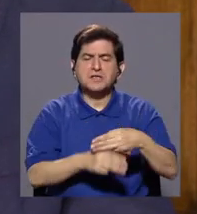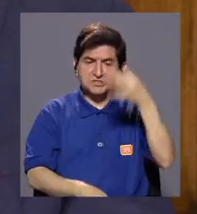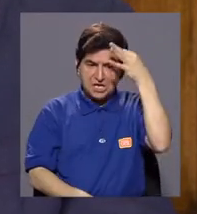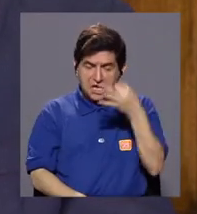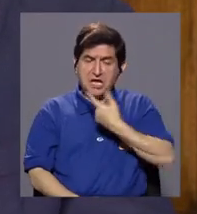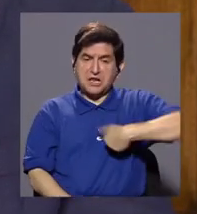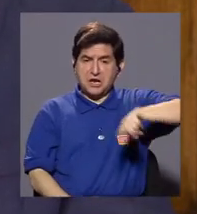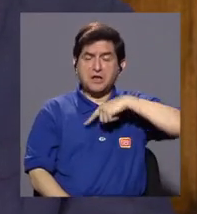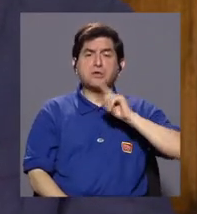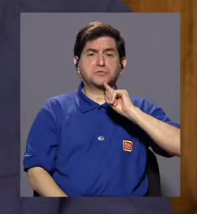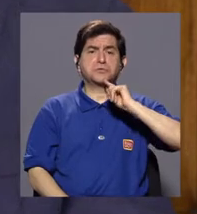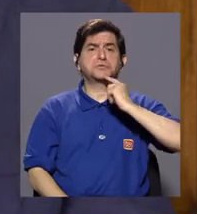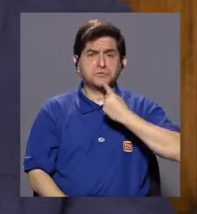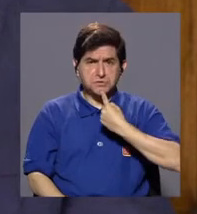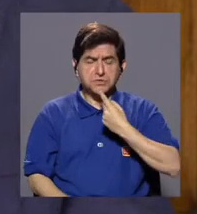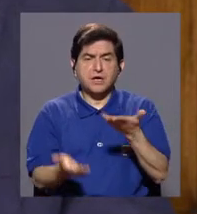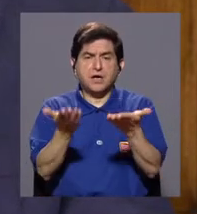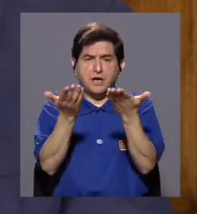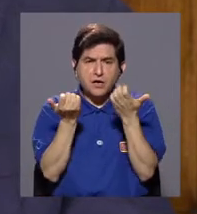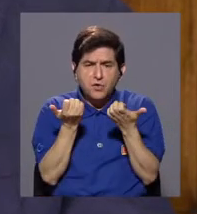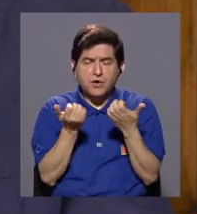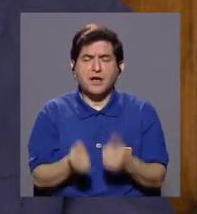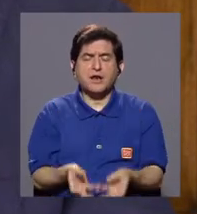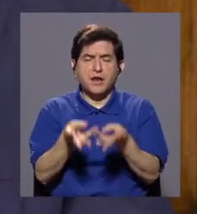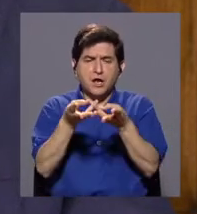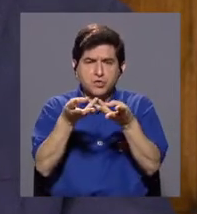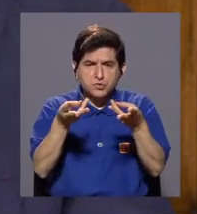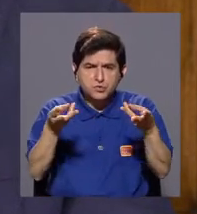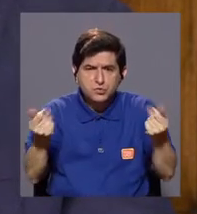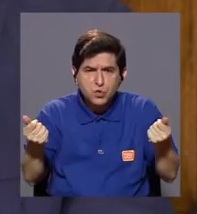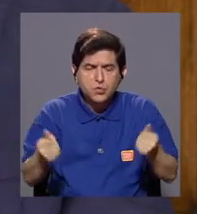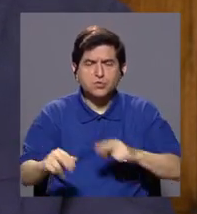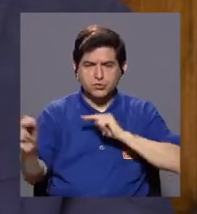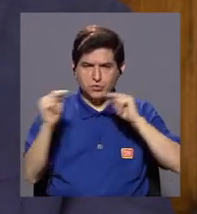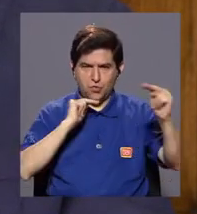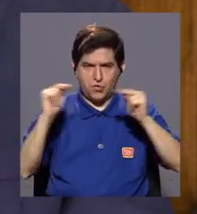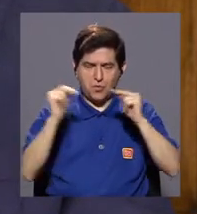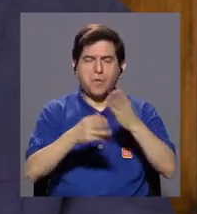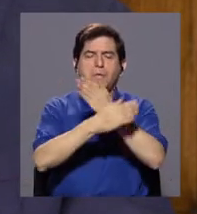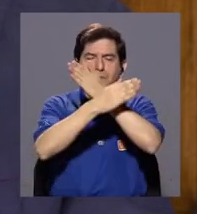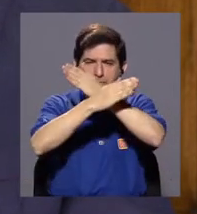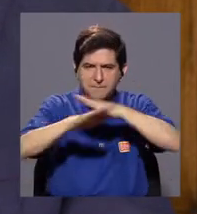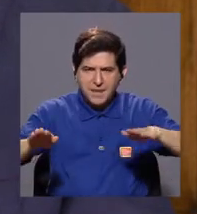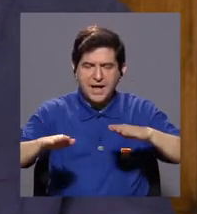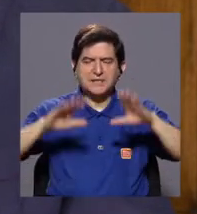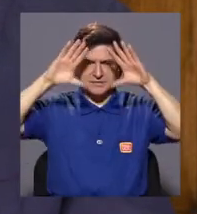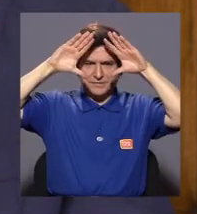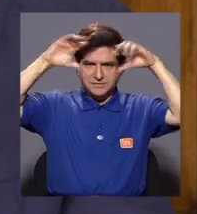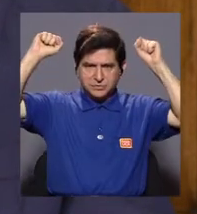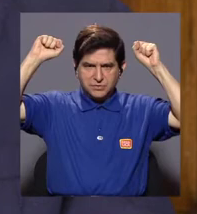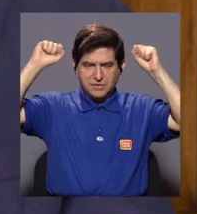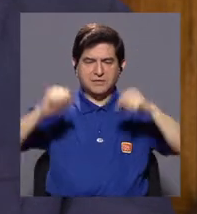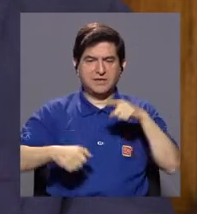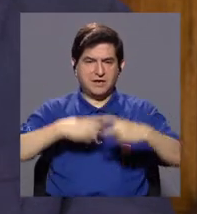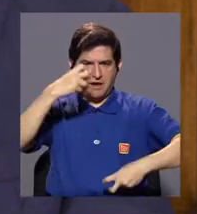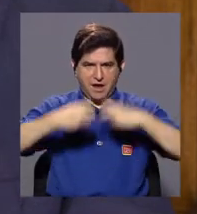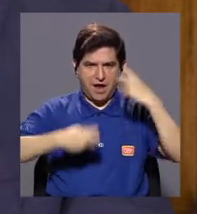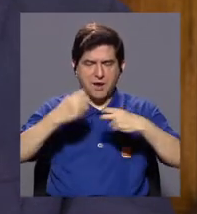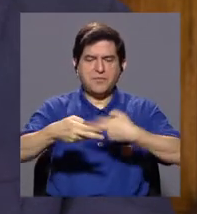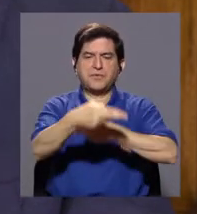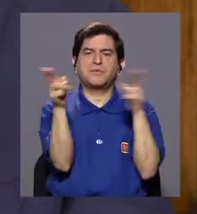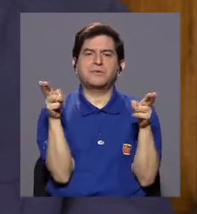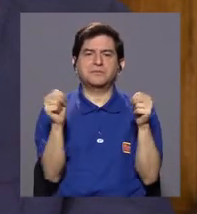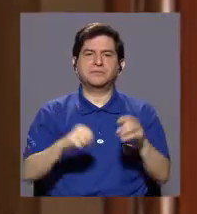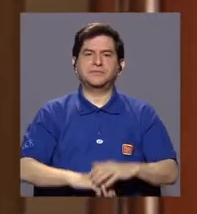que nos creyeran de que era en serio, que queríamos buscar una solución negociada, pacífica, diplomática al conflicto